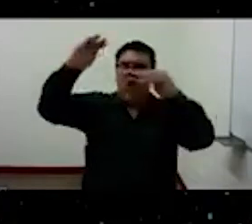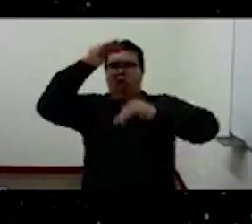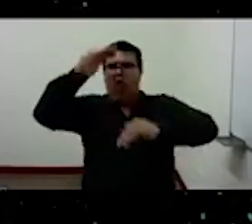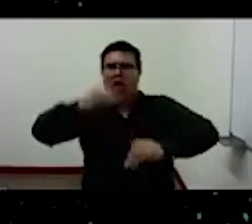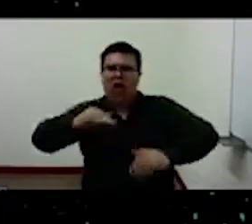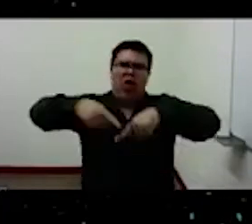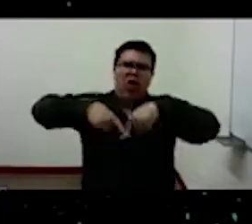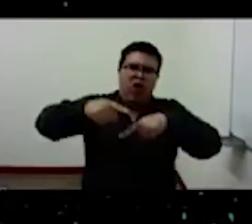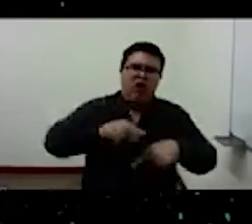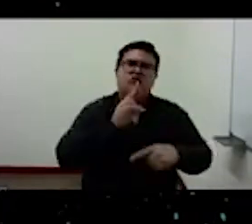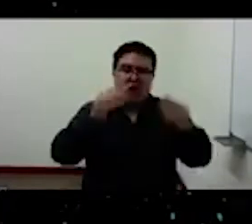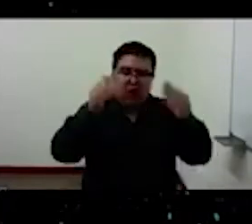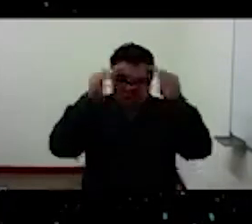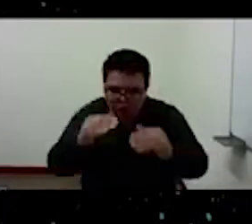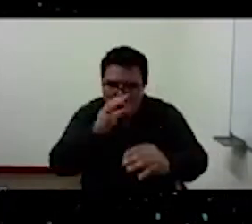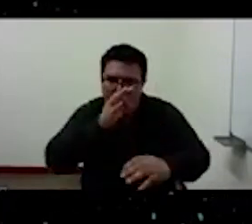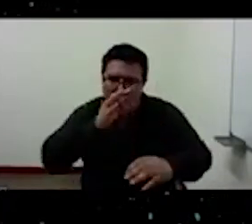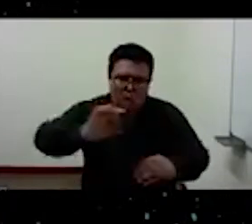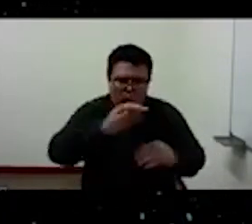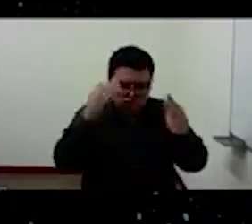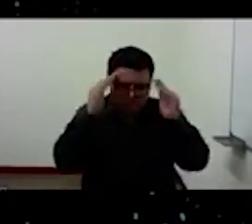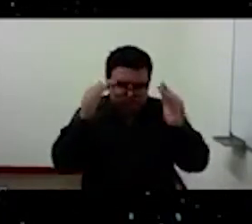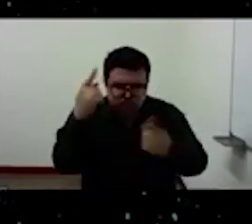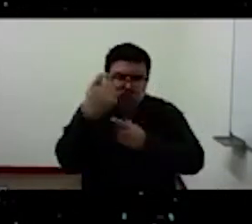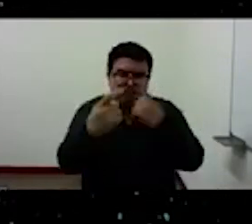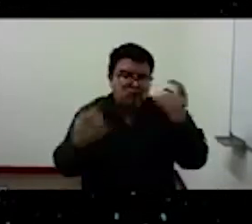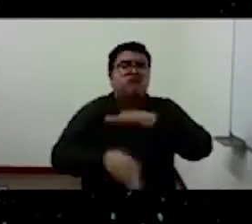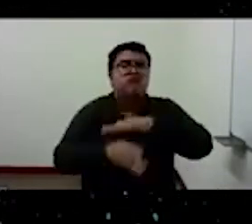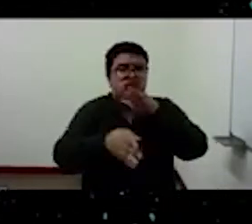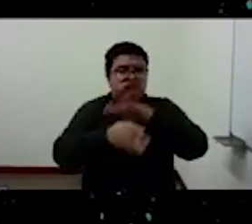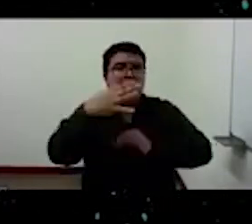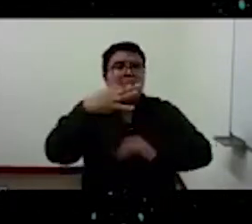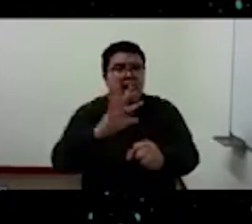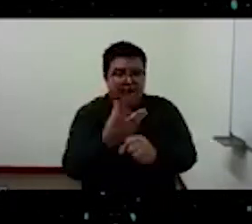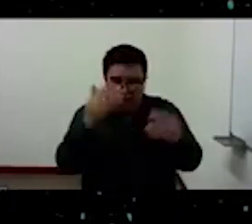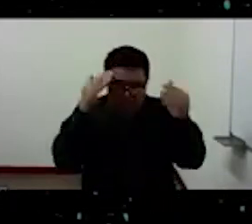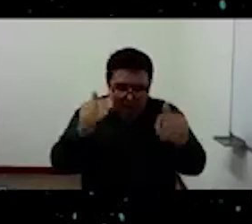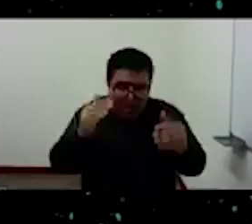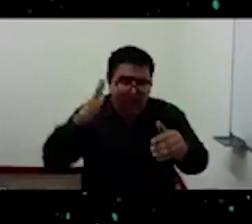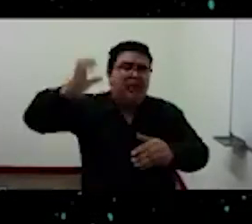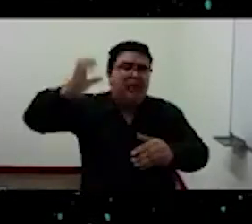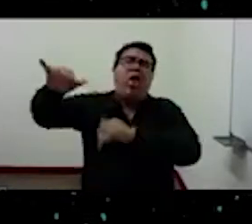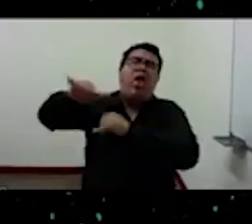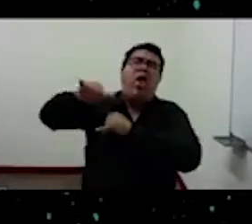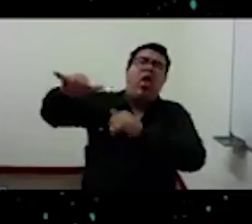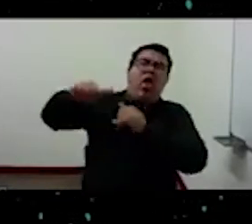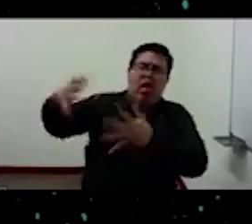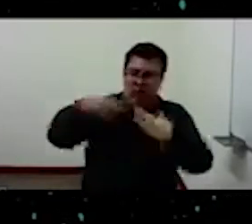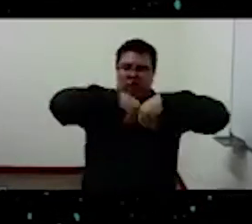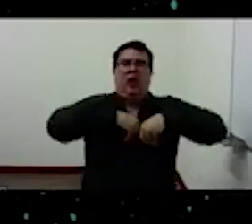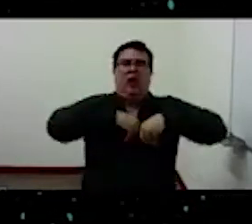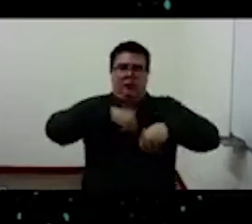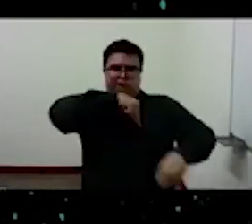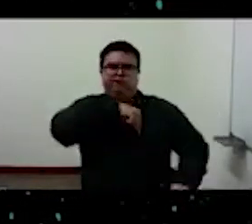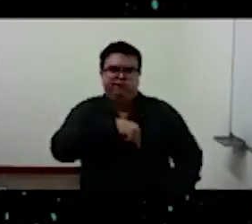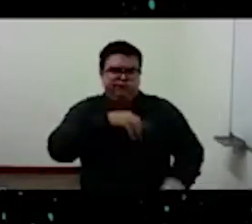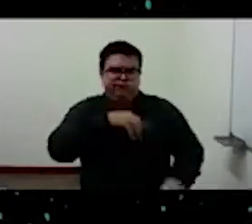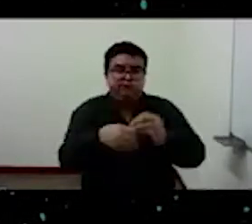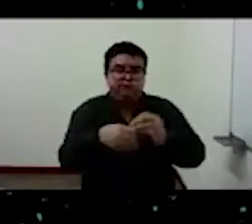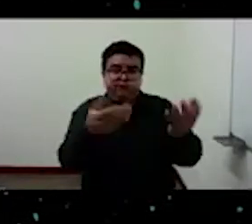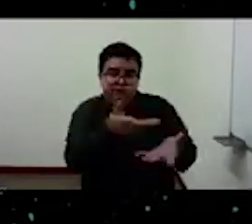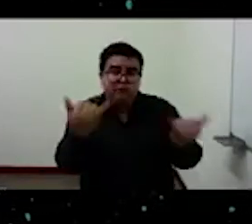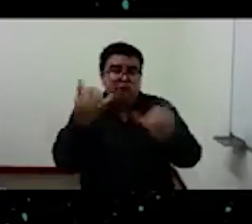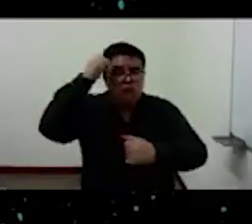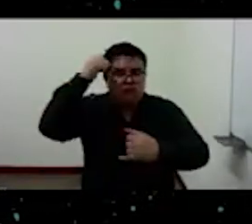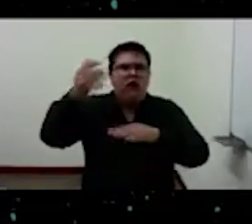colonial que inexplicablemente aún reina en la enseñanza del arte, no solo encarnada en los profesores formados en esa vieja escuela